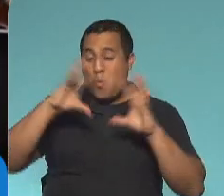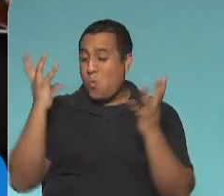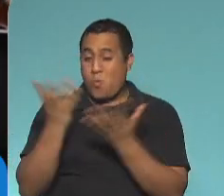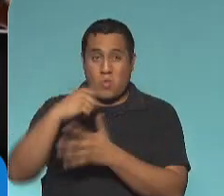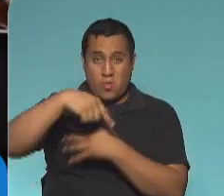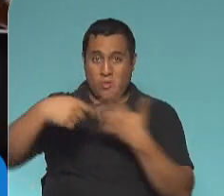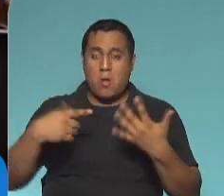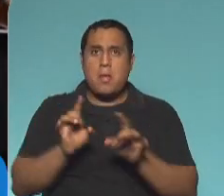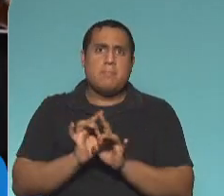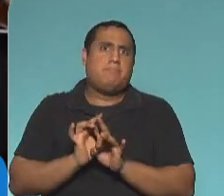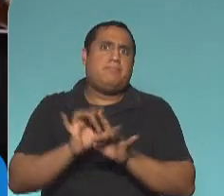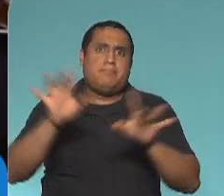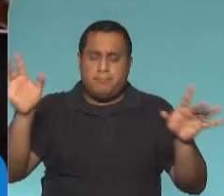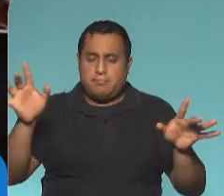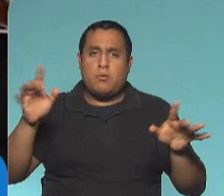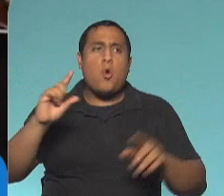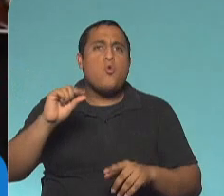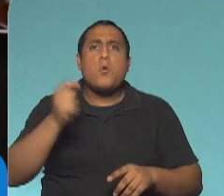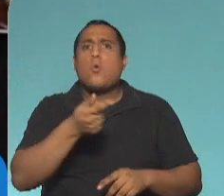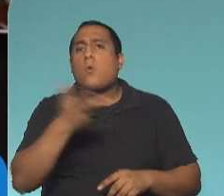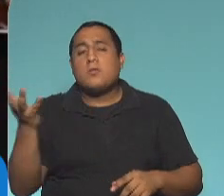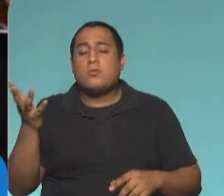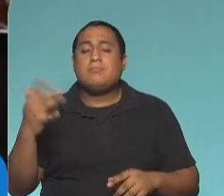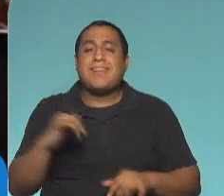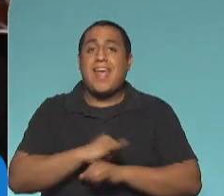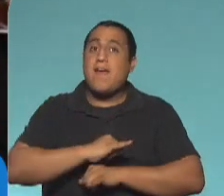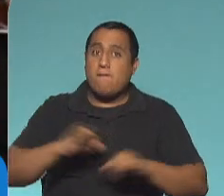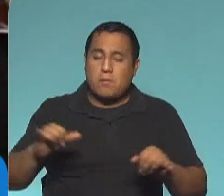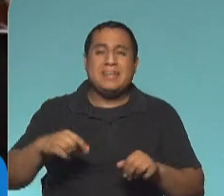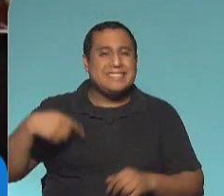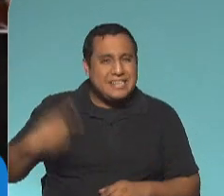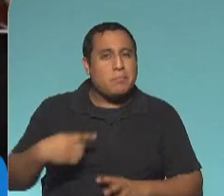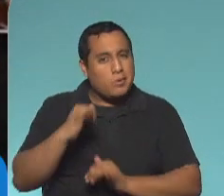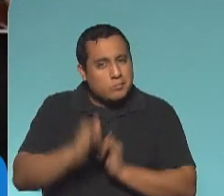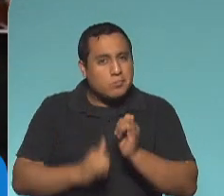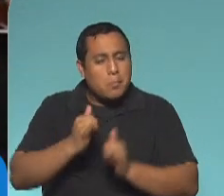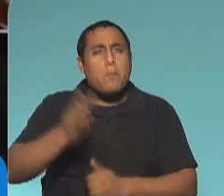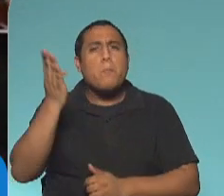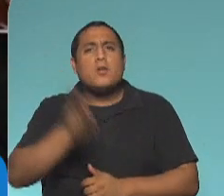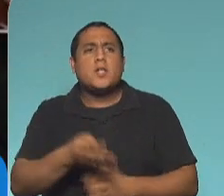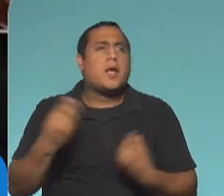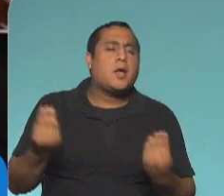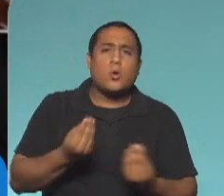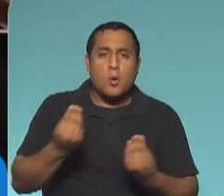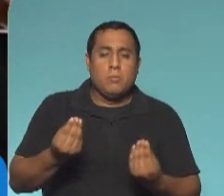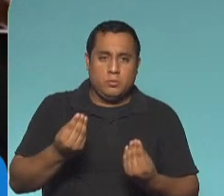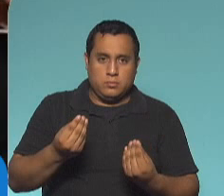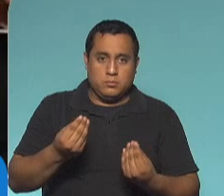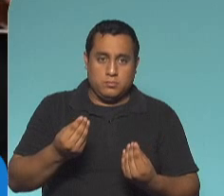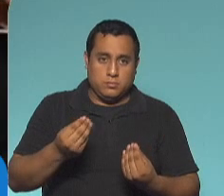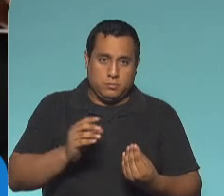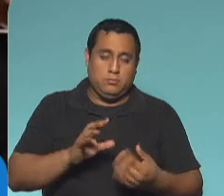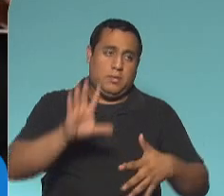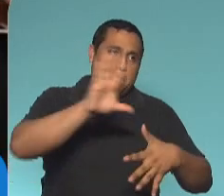de la pandemia, del número de casos, y en los reportes también solíamos contar los porcentajes de casos que correspondían a cada uno